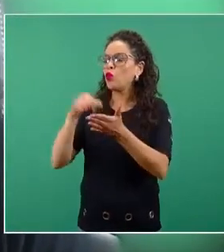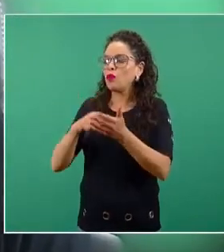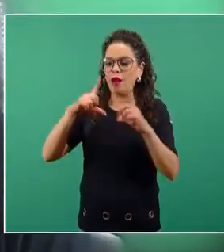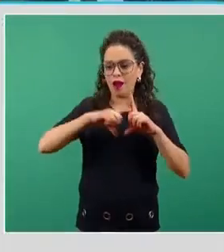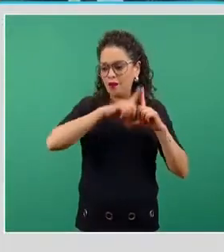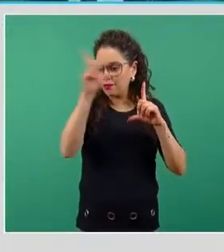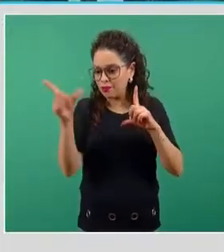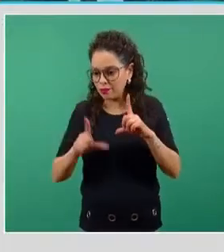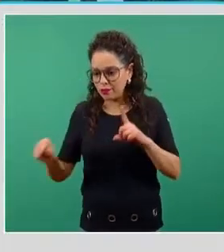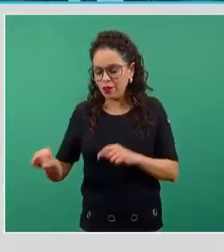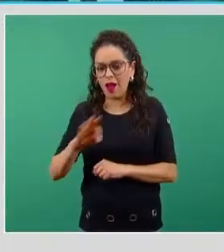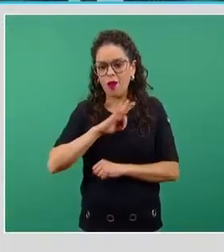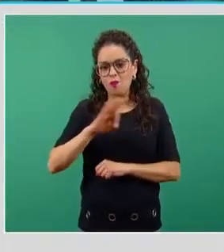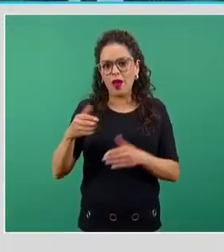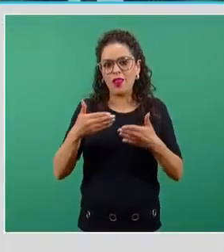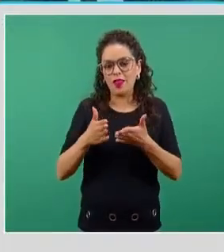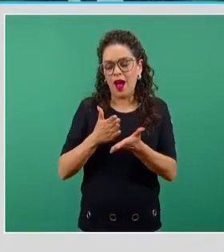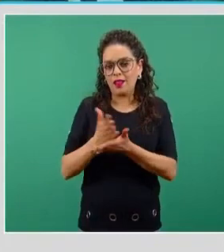pregunta.